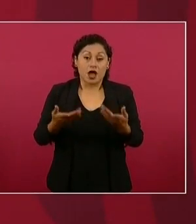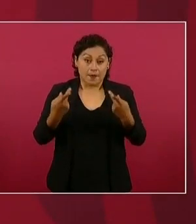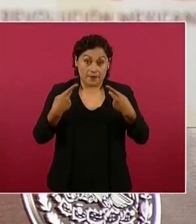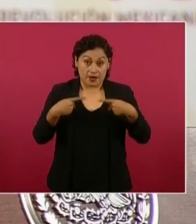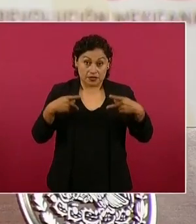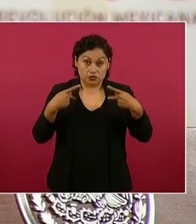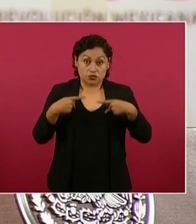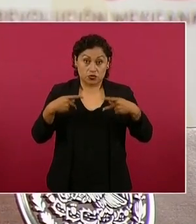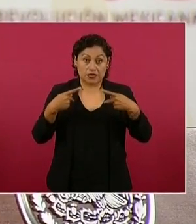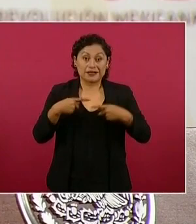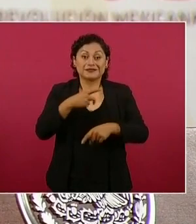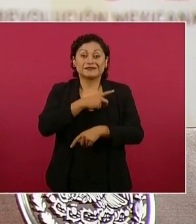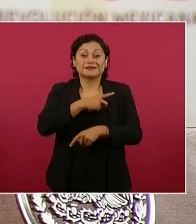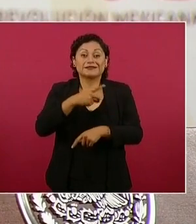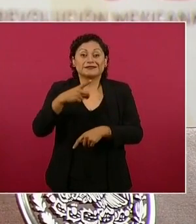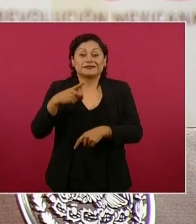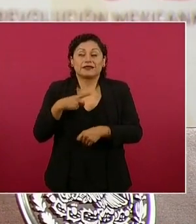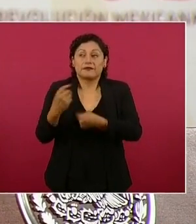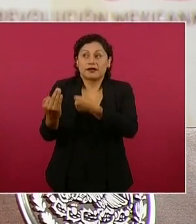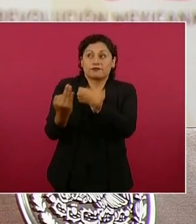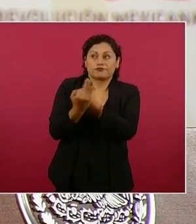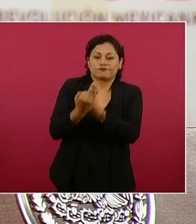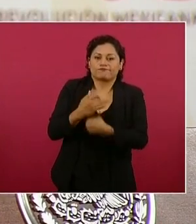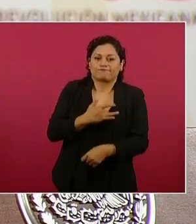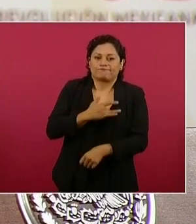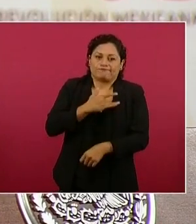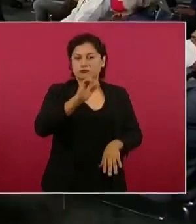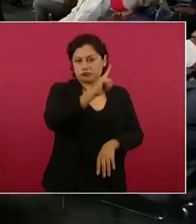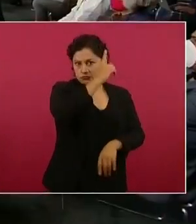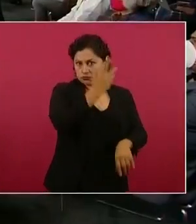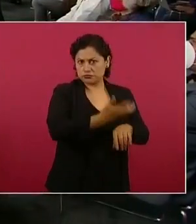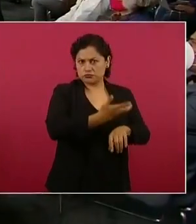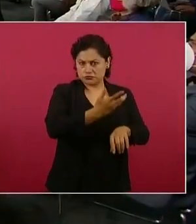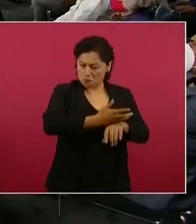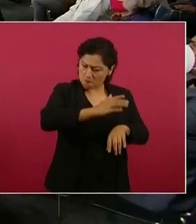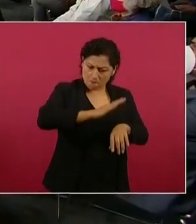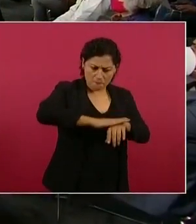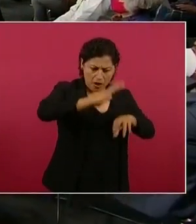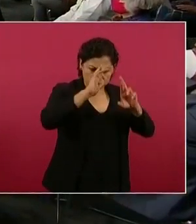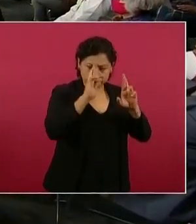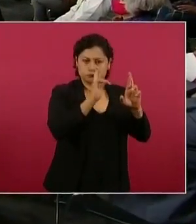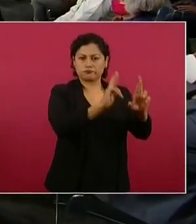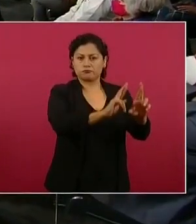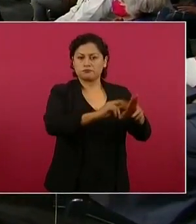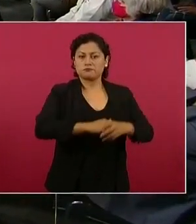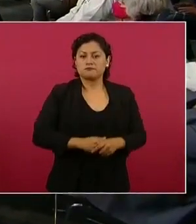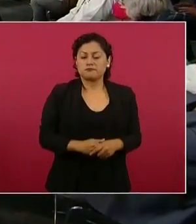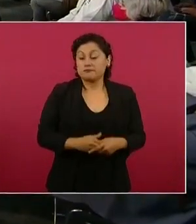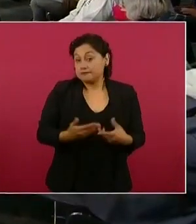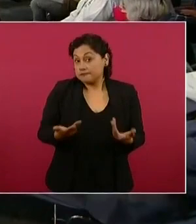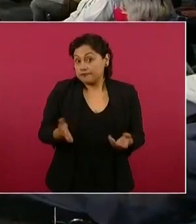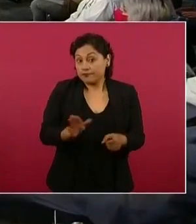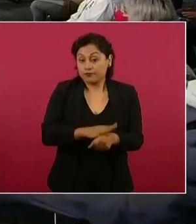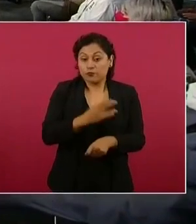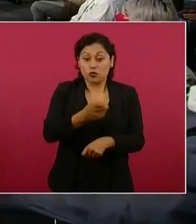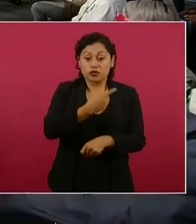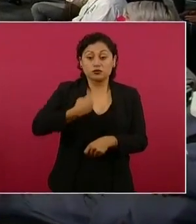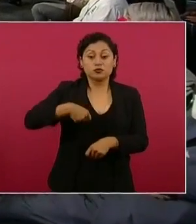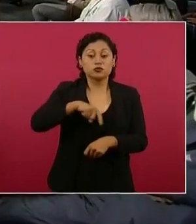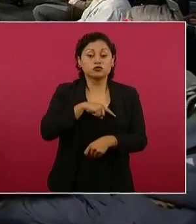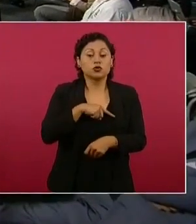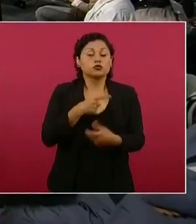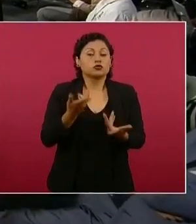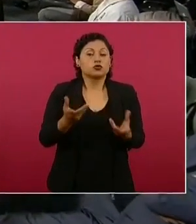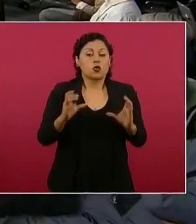protegidos, defendidos por el gobierno. Ya se terminó ese tiempo que se